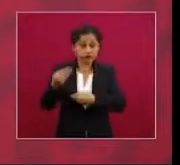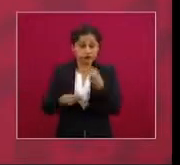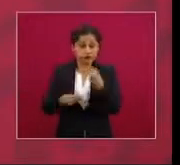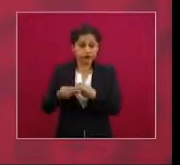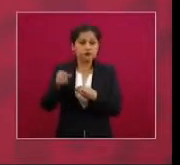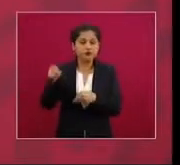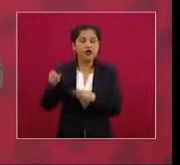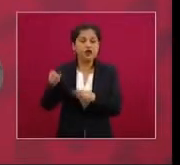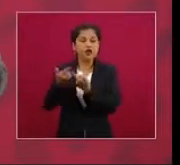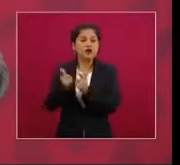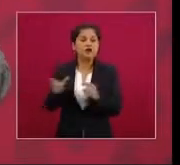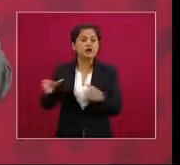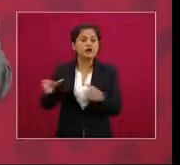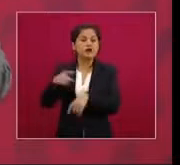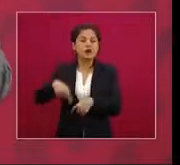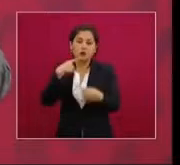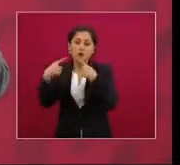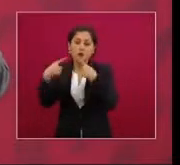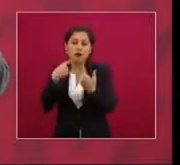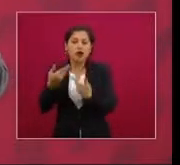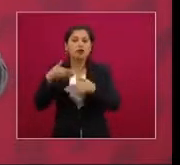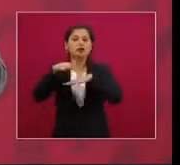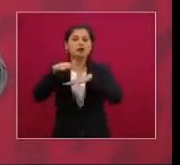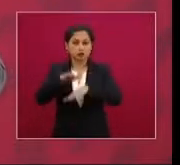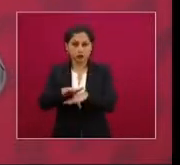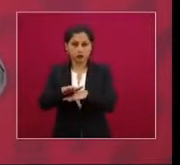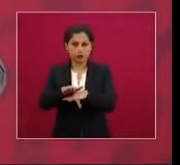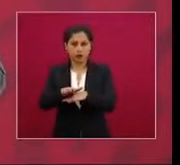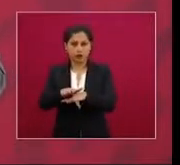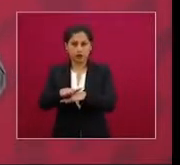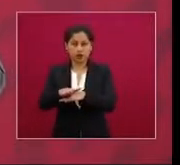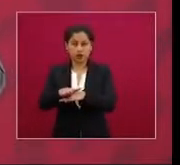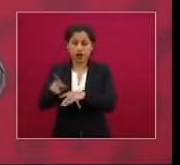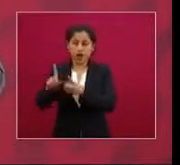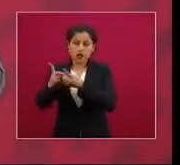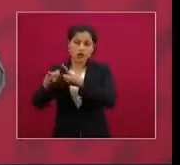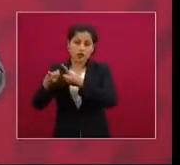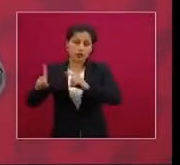equilibrio entre crecimiento y medio ambiente.